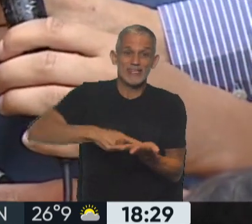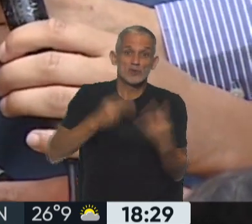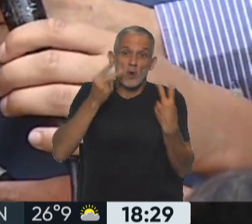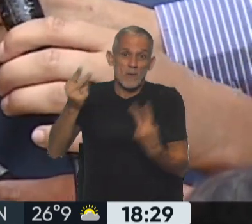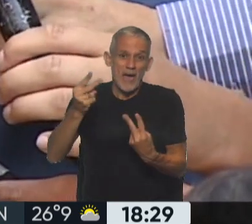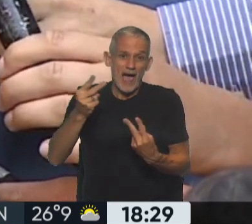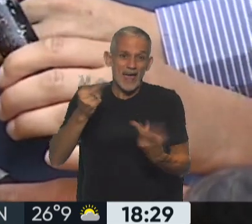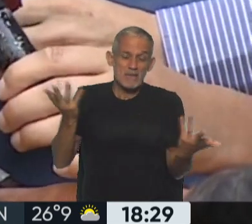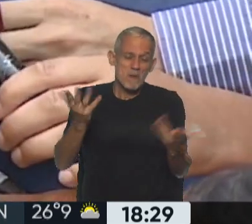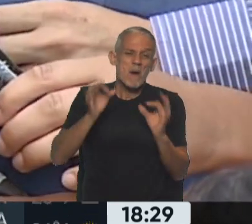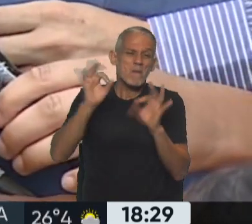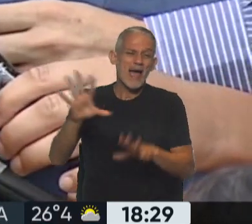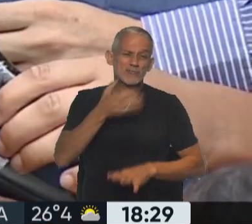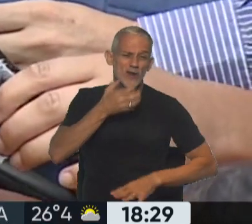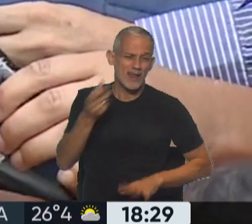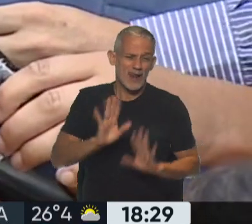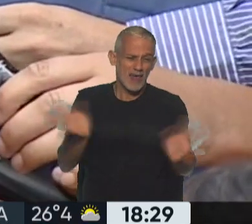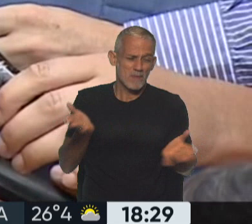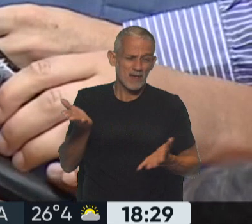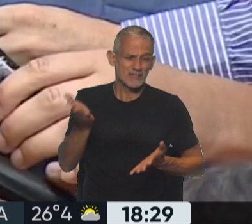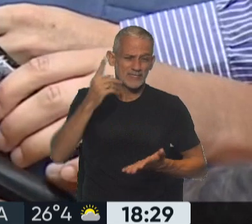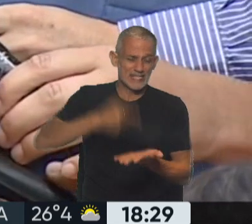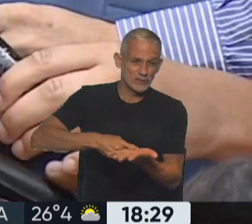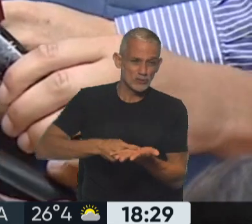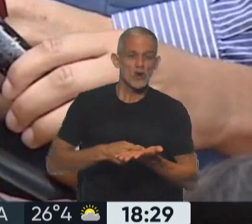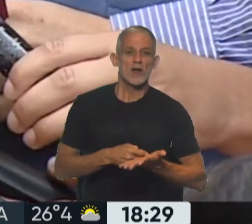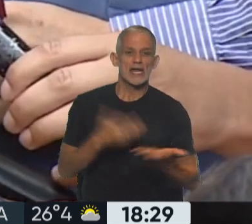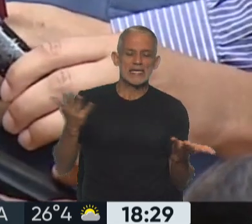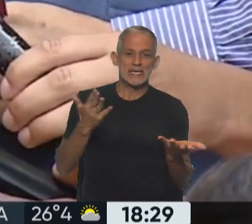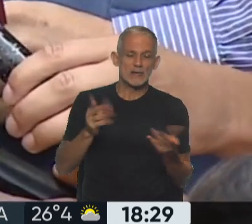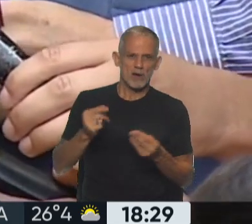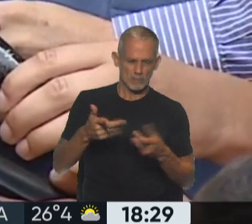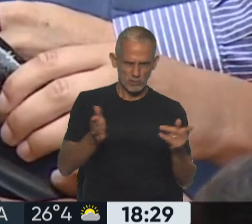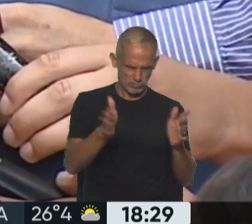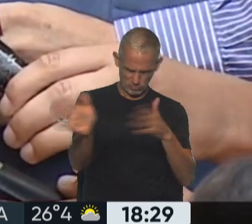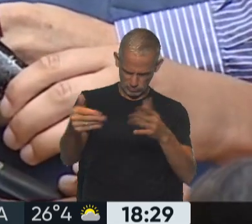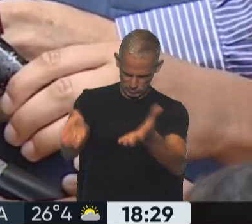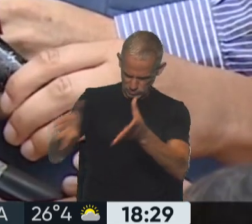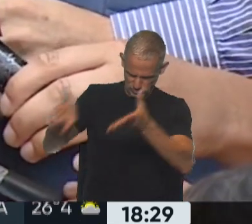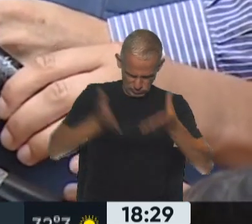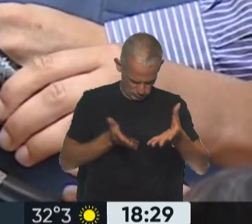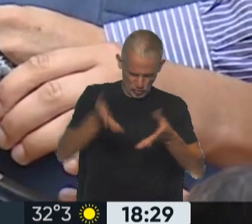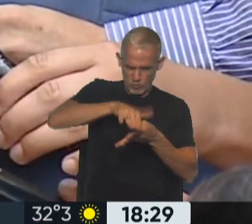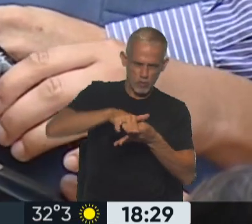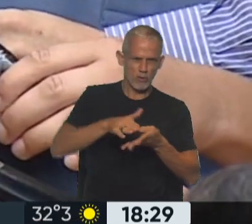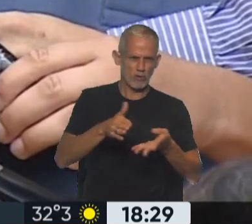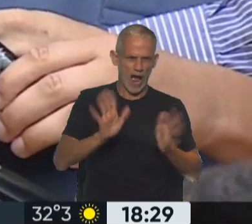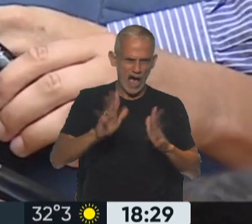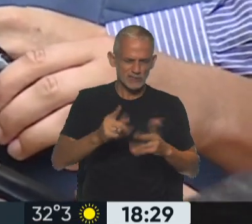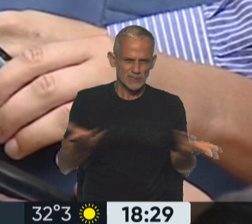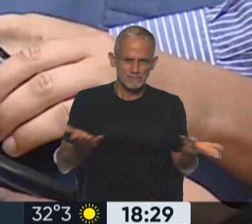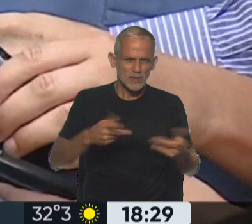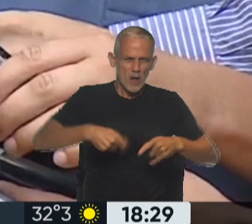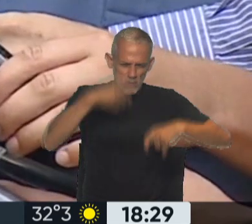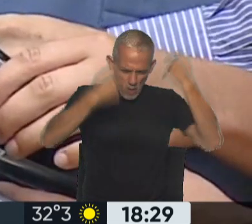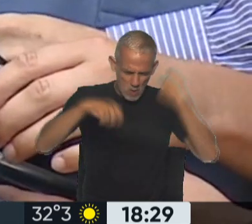viaje a pasar sus vacaciones. Y me lo devolvieron en un cajón bien cerrado. Le